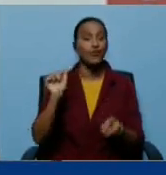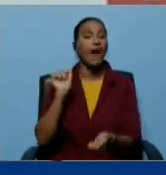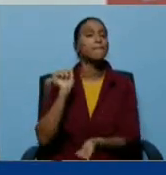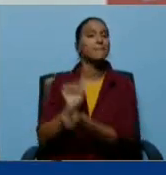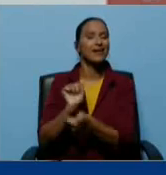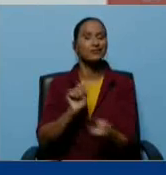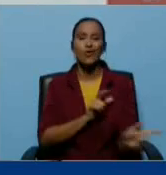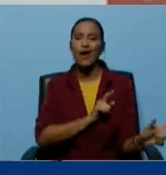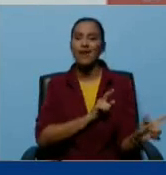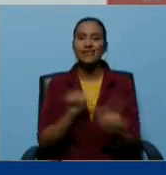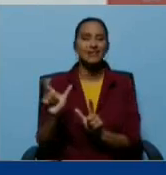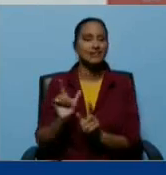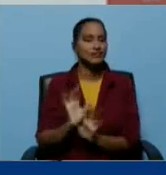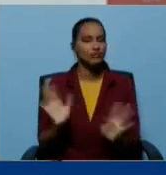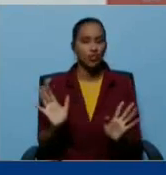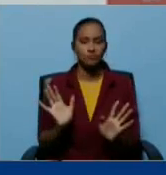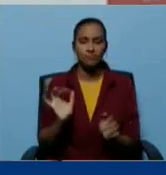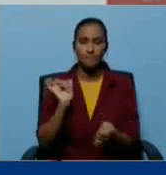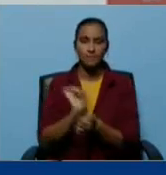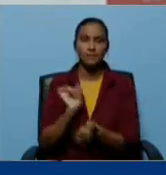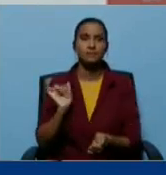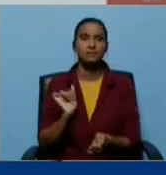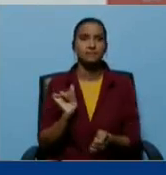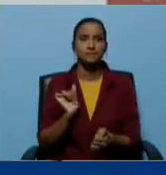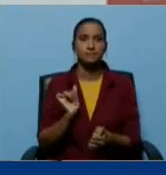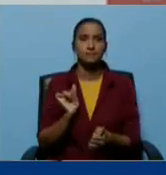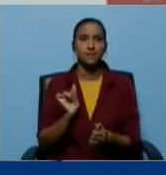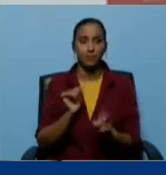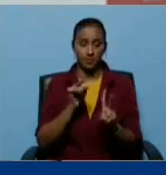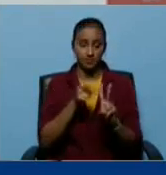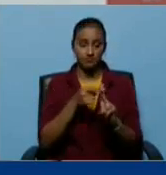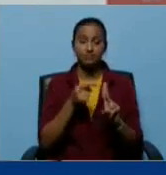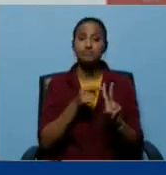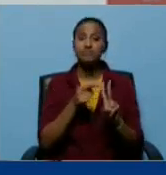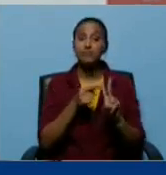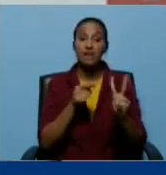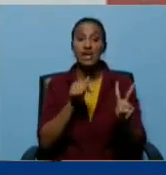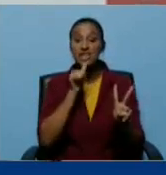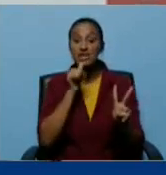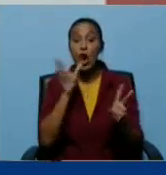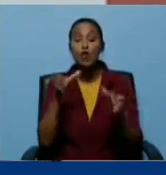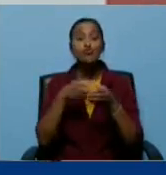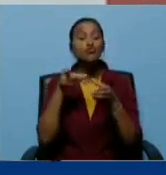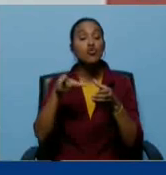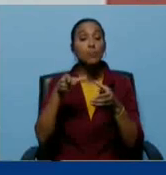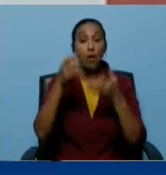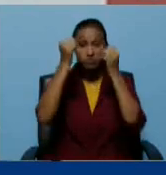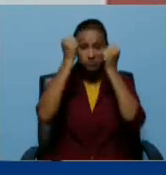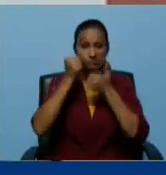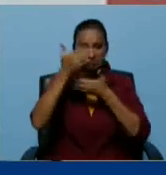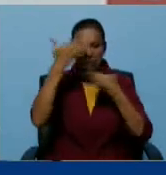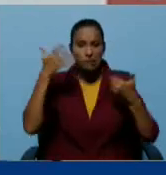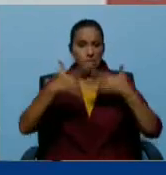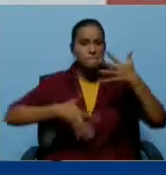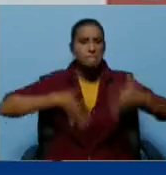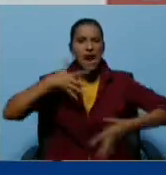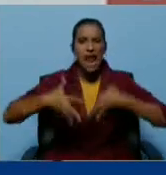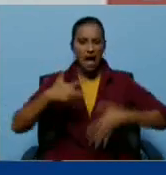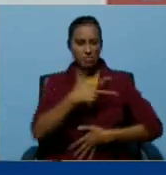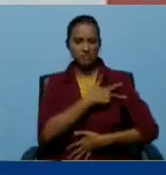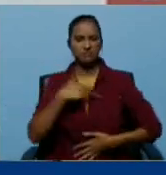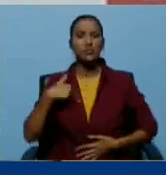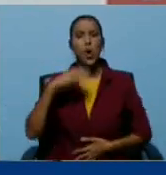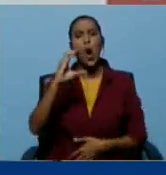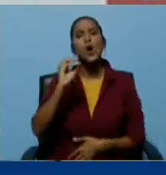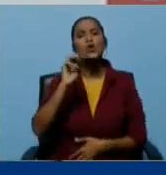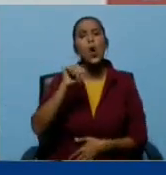intelectuales y materiales. Y estos dos crímenes los cometieron los comanditos, aunque las agencias de noticias y